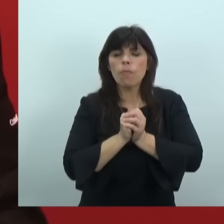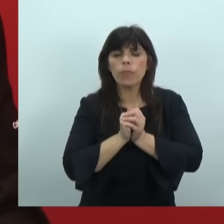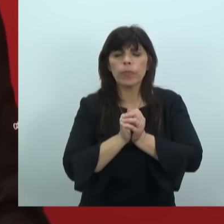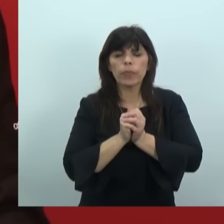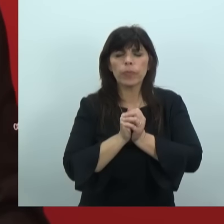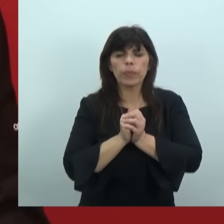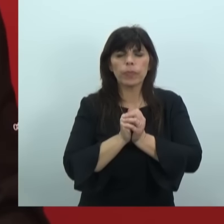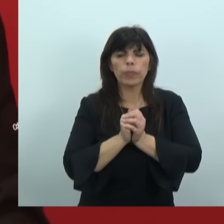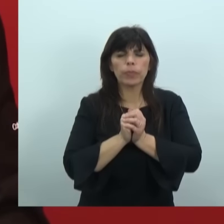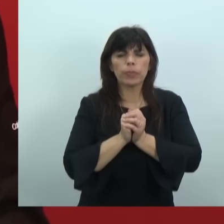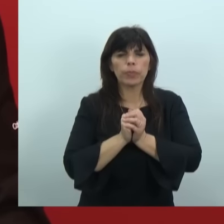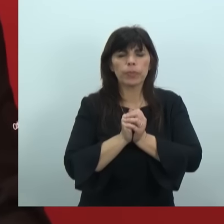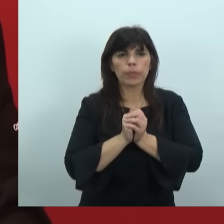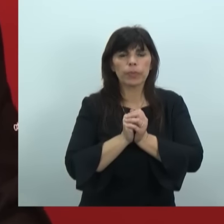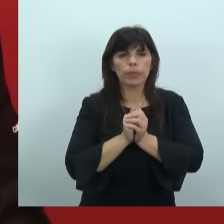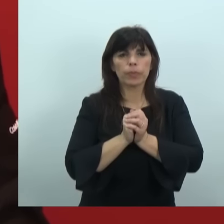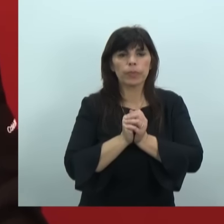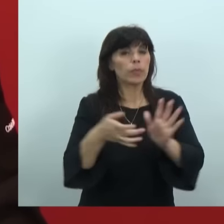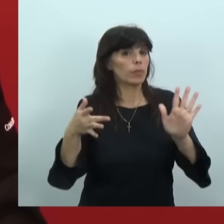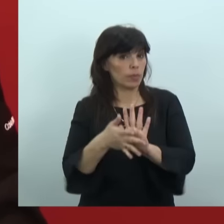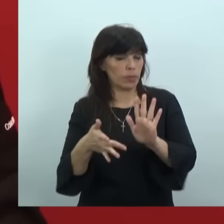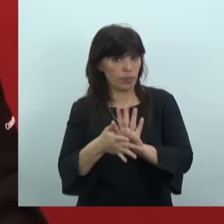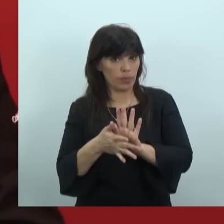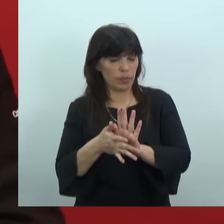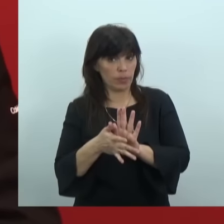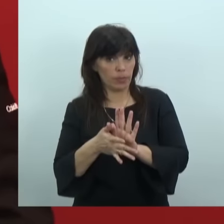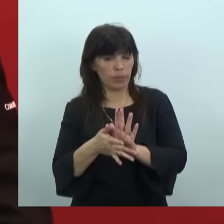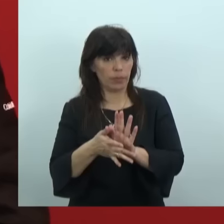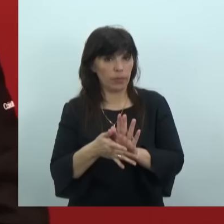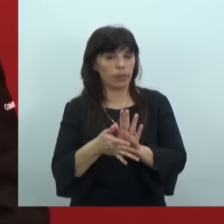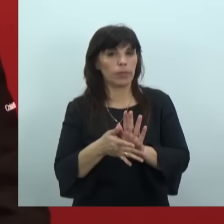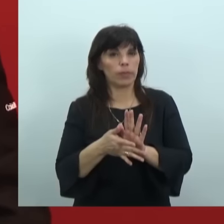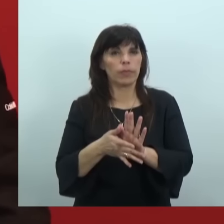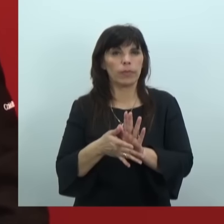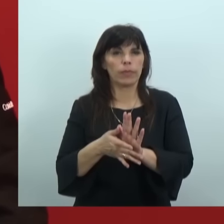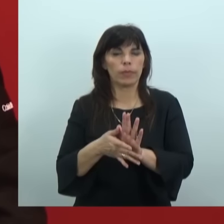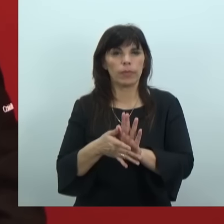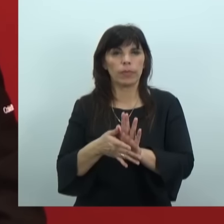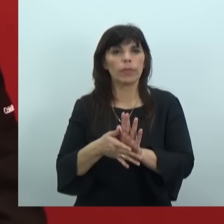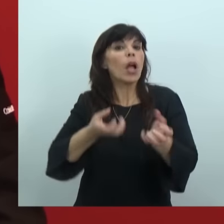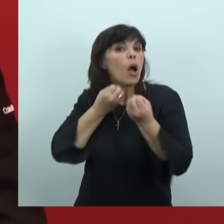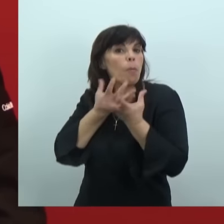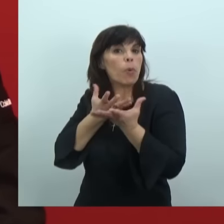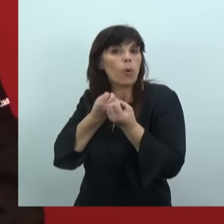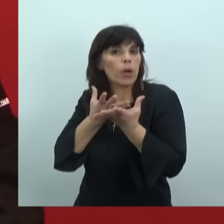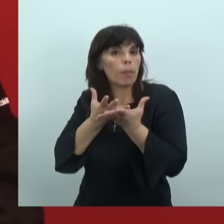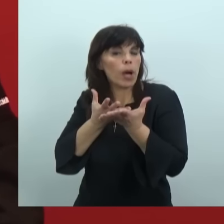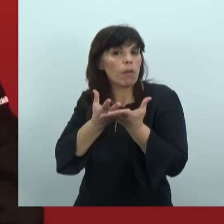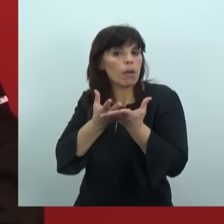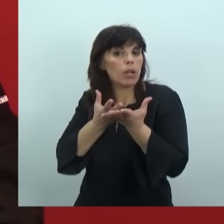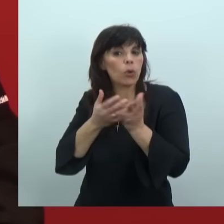que orarlas. ¿Qué significa? Que hay que proclamarlas,